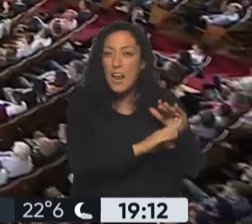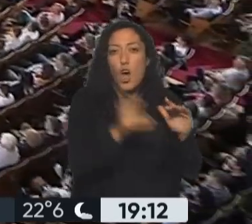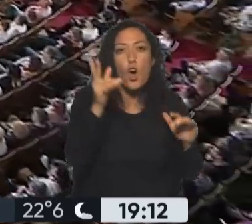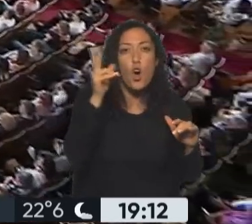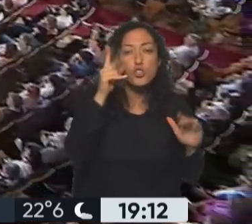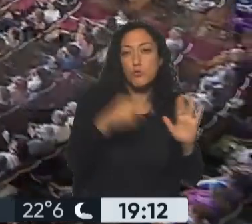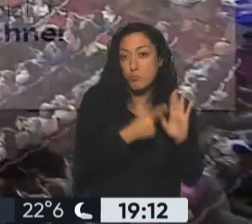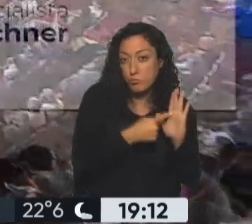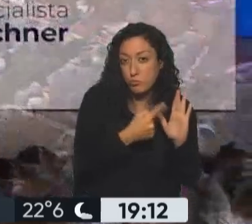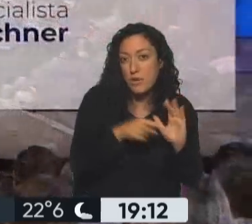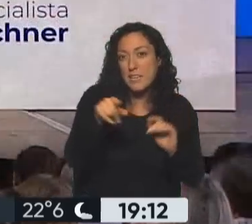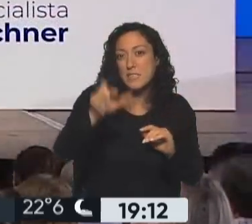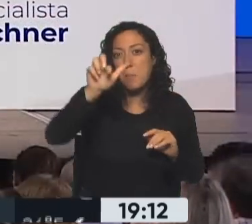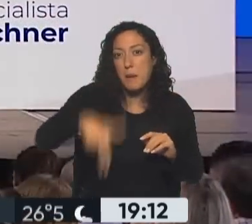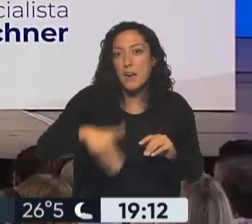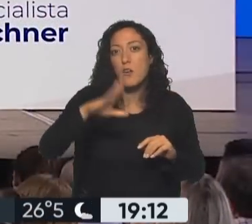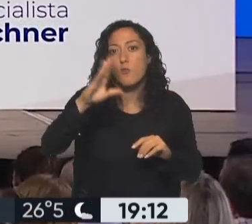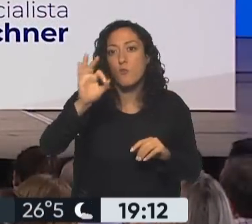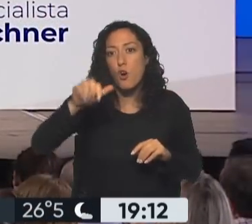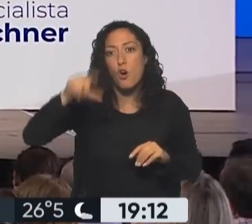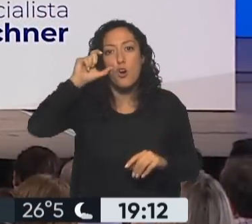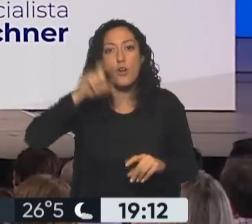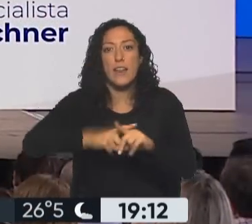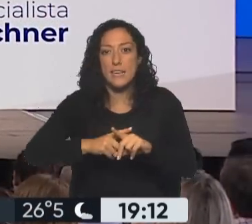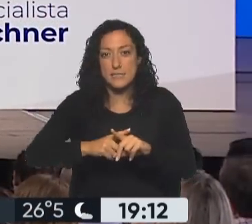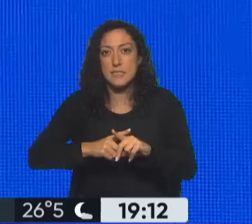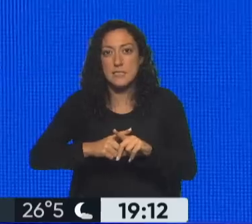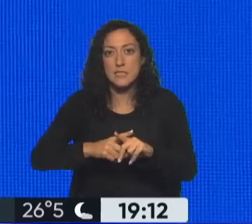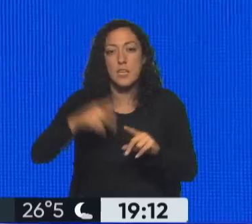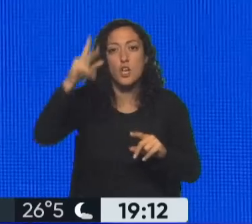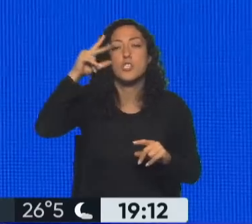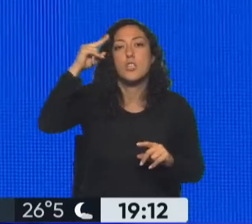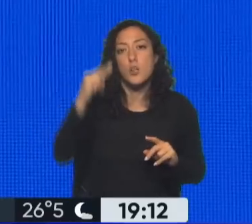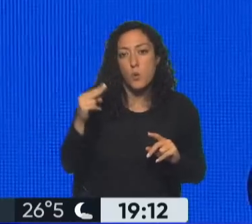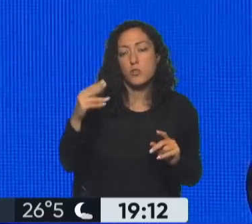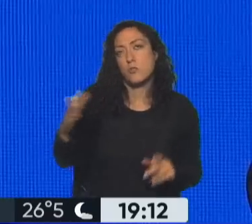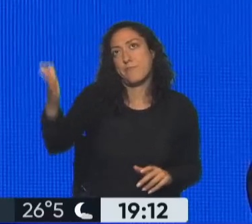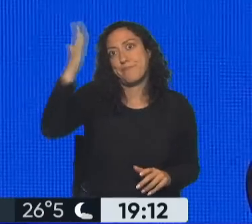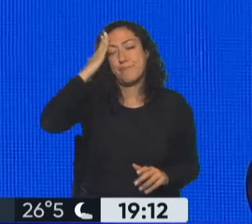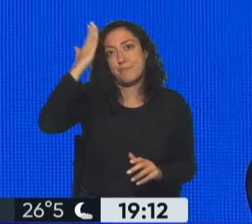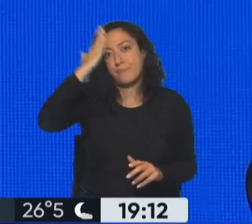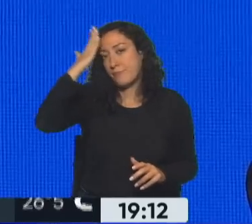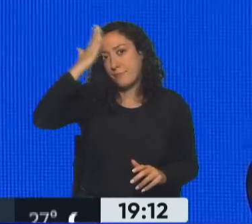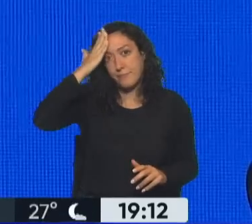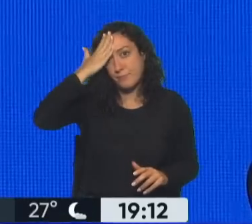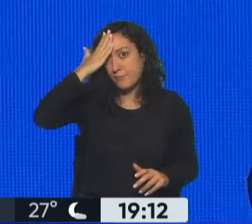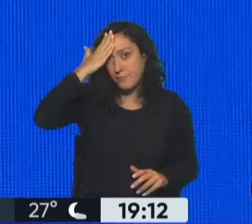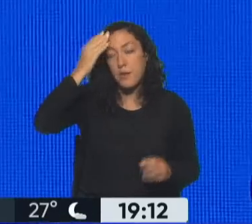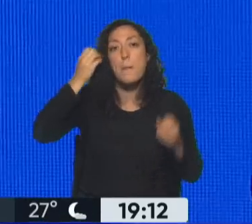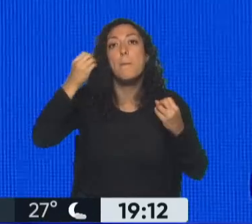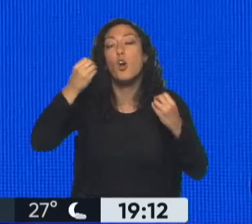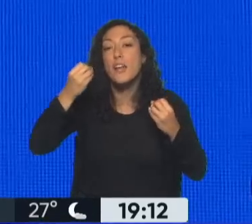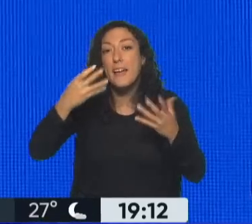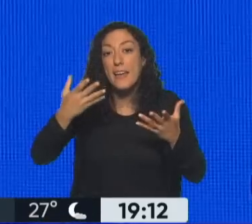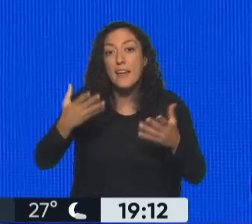puntos. Esto fue el plan Bonex. Bonex 89. Lo recuerdo muy bien porque